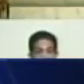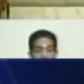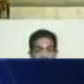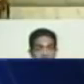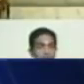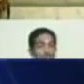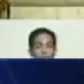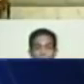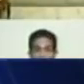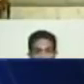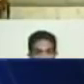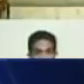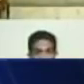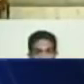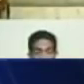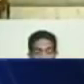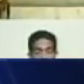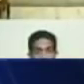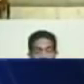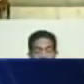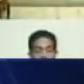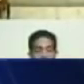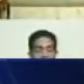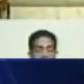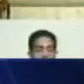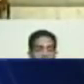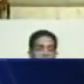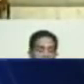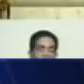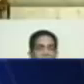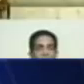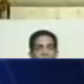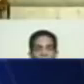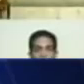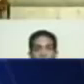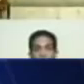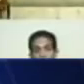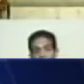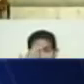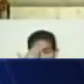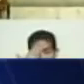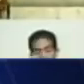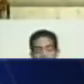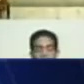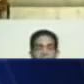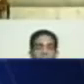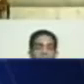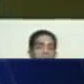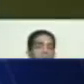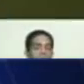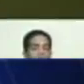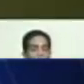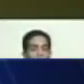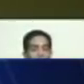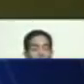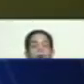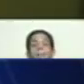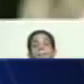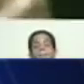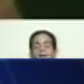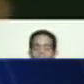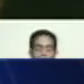perfecto. Yo creo que en 24 horas podríamos tener una recomendación en firme, sólida, para anunciarla mañana,